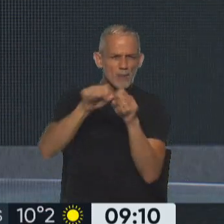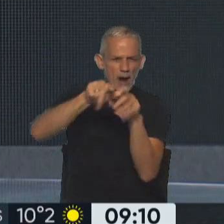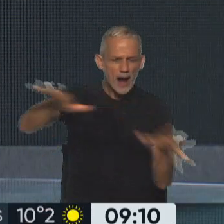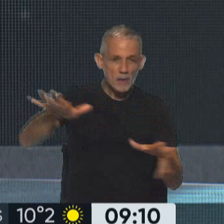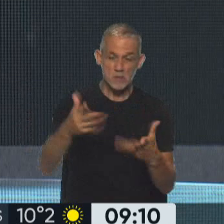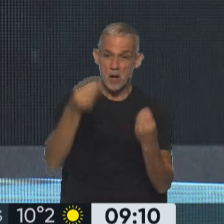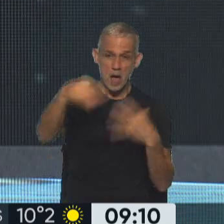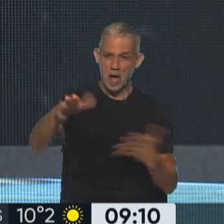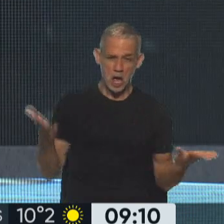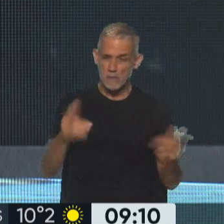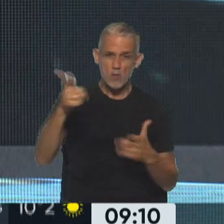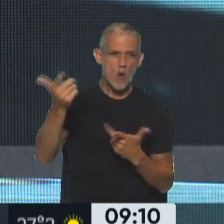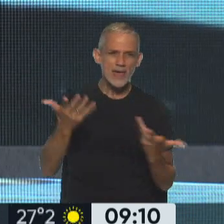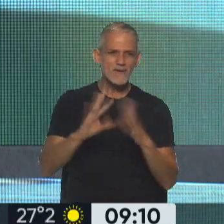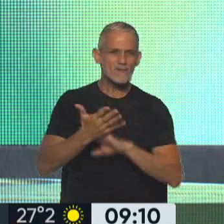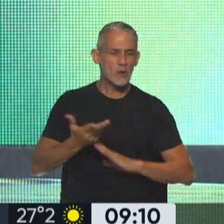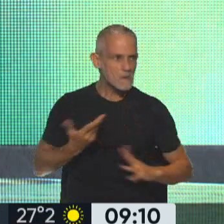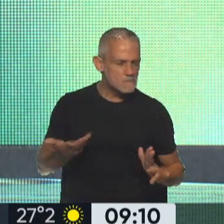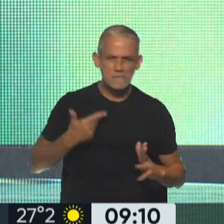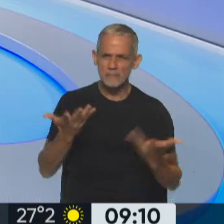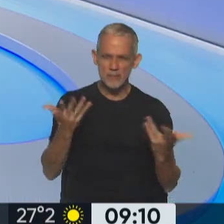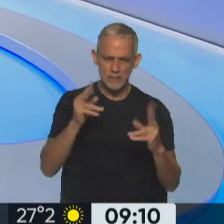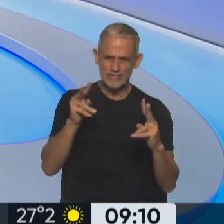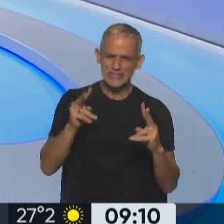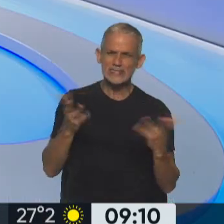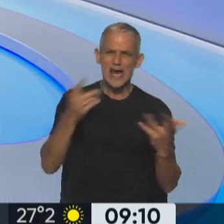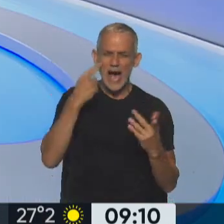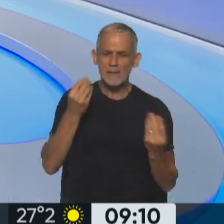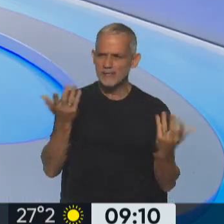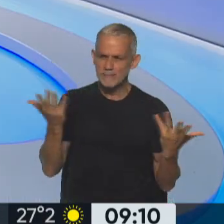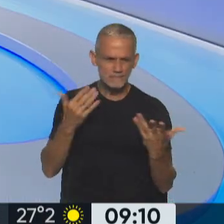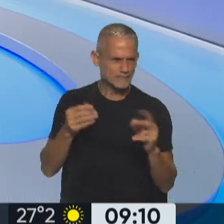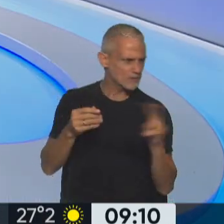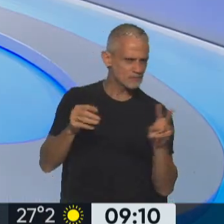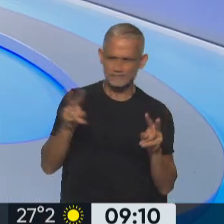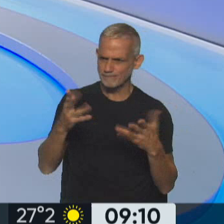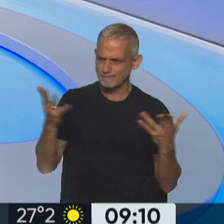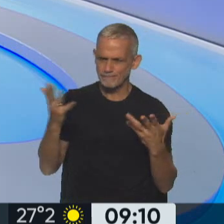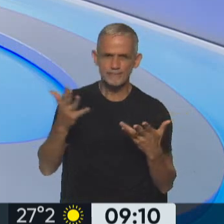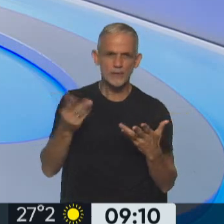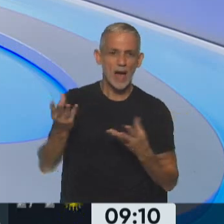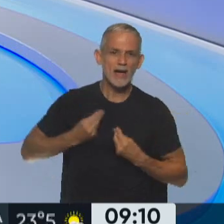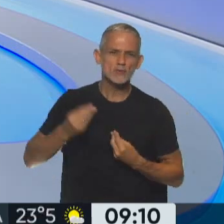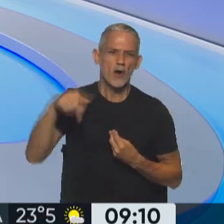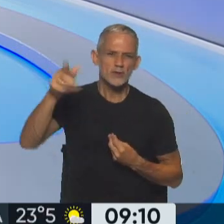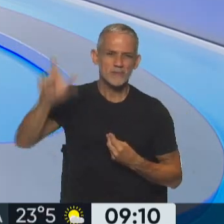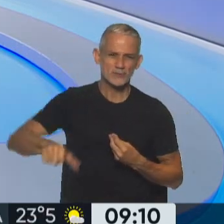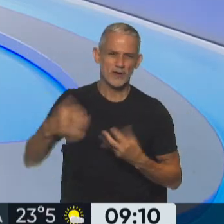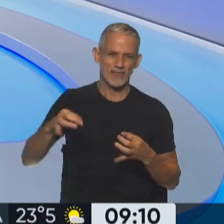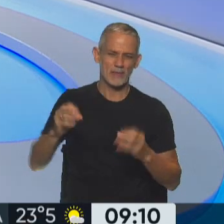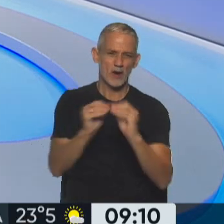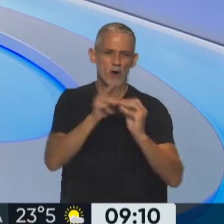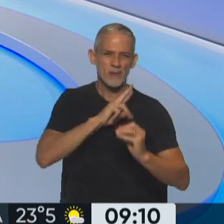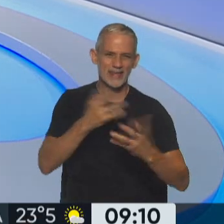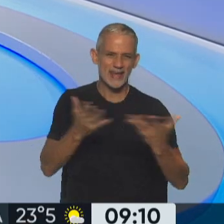es cotidiano, donde no hay manera de mirar un poquito para arriba o un poquito para el costado si no tenés la ayuda del otro o de la otra. Por eso es